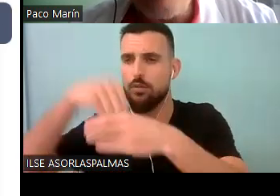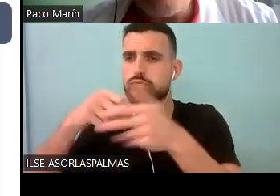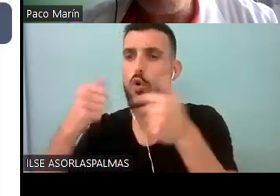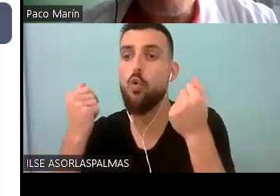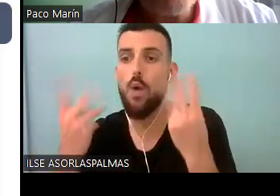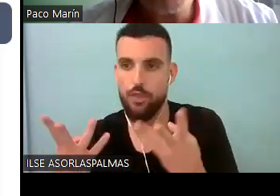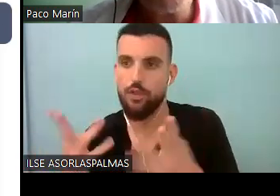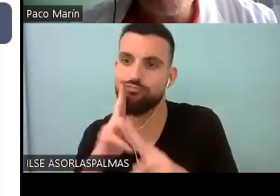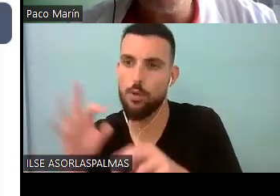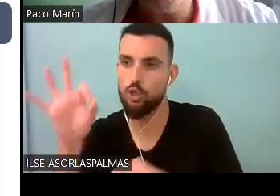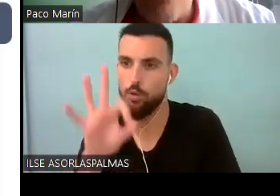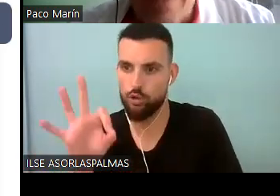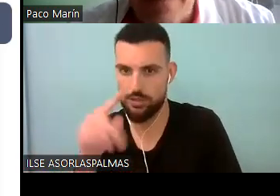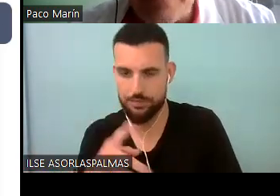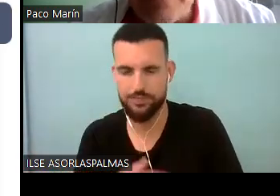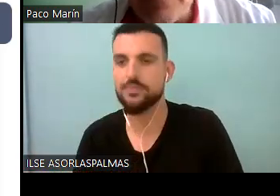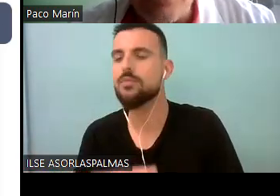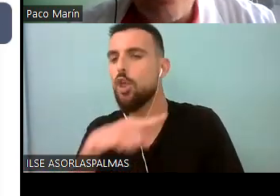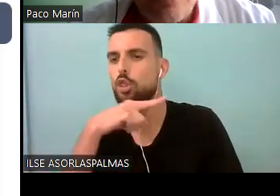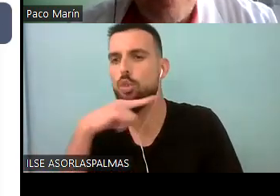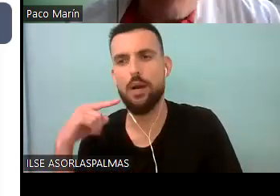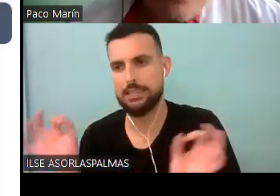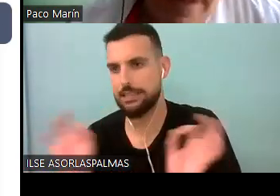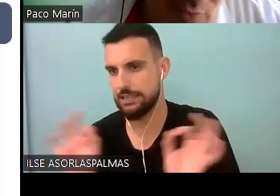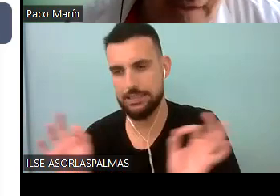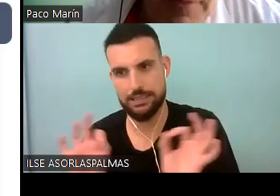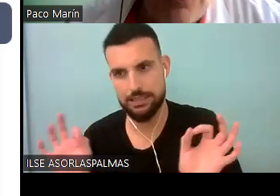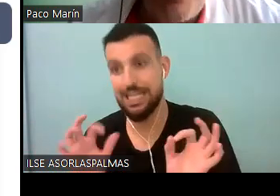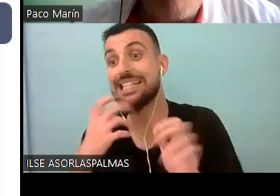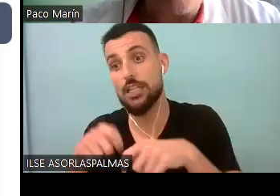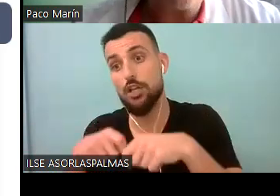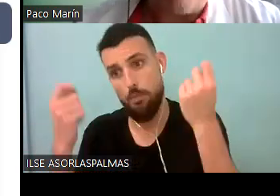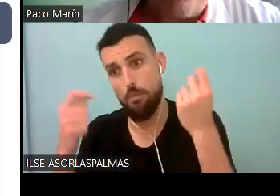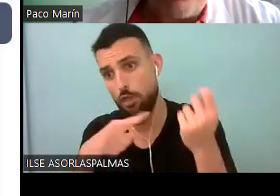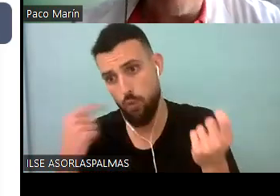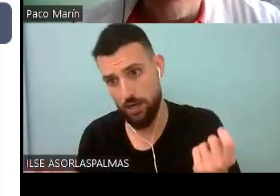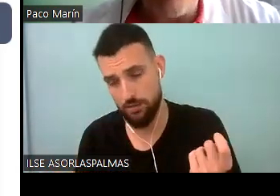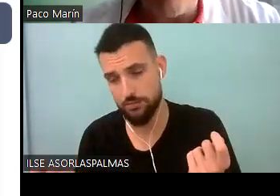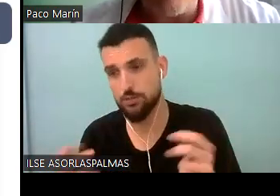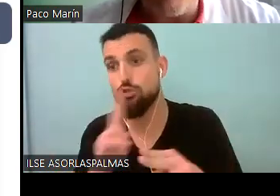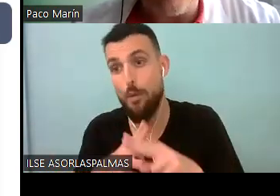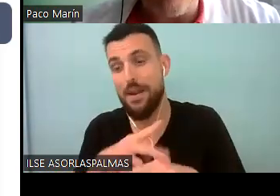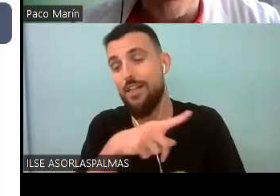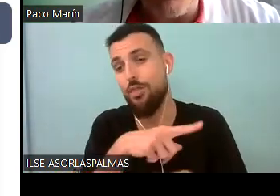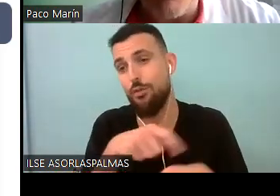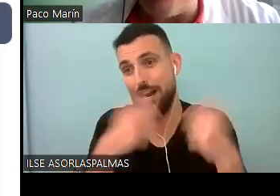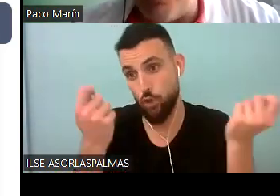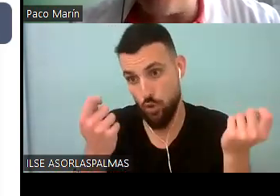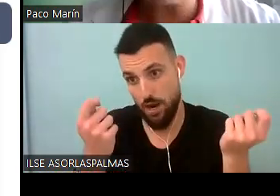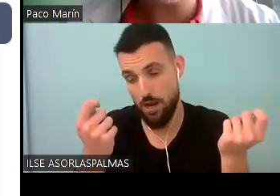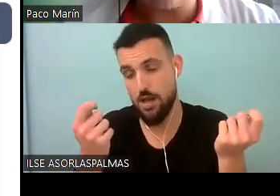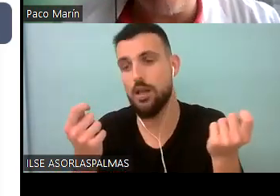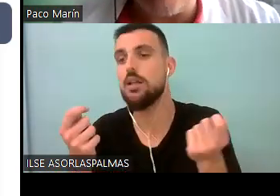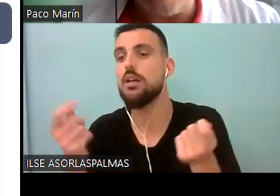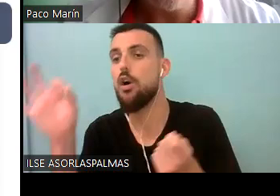hueso. La osteoporosis, por definición, no duele, salvo que haya fractura, pero entonces ya hablamos de una fractura, no hablamos de osteoporosis puramente, hablamos de